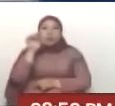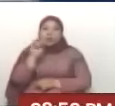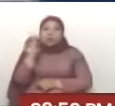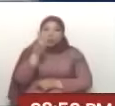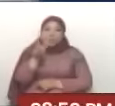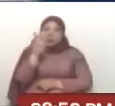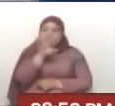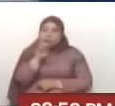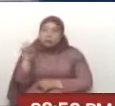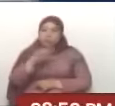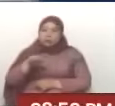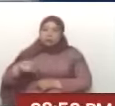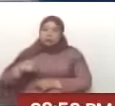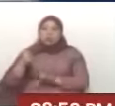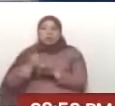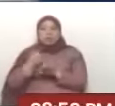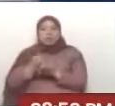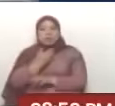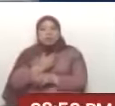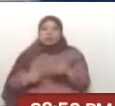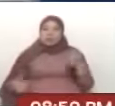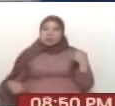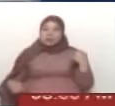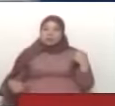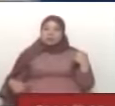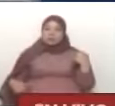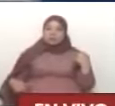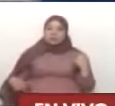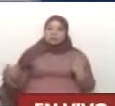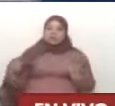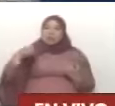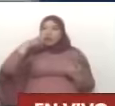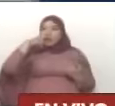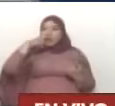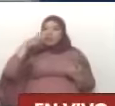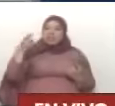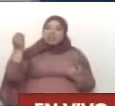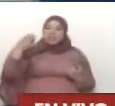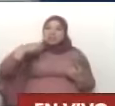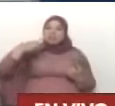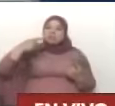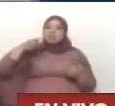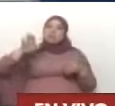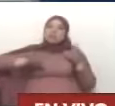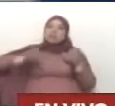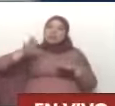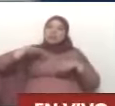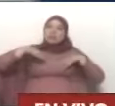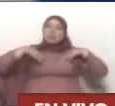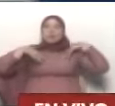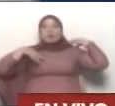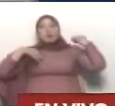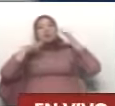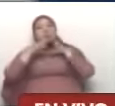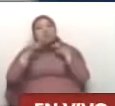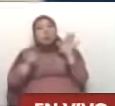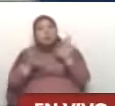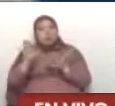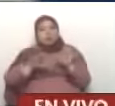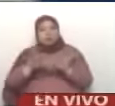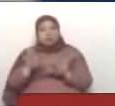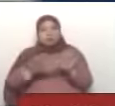venezolano. Desde nuestras potencialidades, presidente, desde nuestra majestuosidad, de nuestras montañas del Turimiquire, todos nuestros ríos, todo el